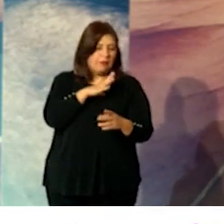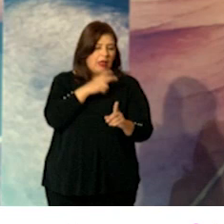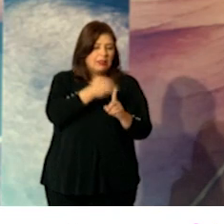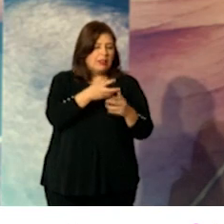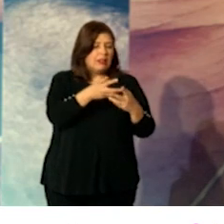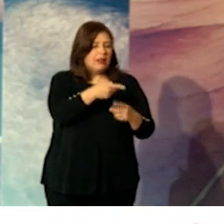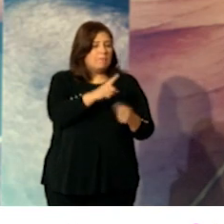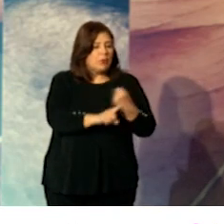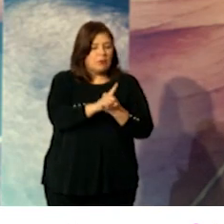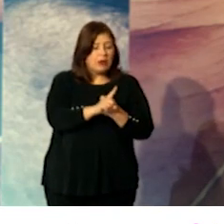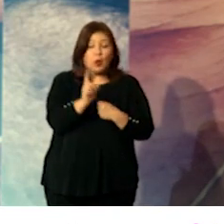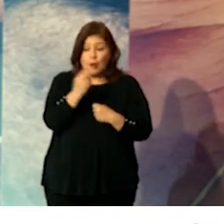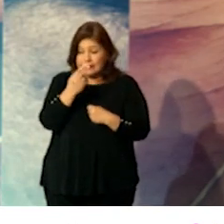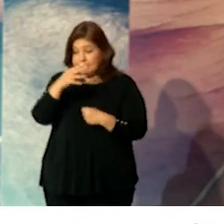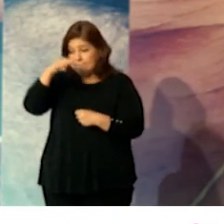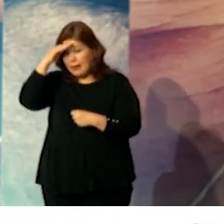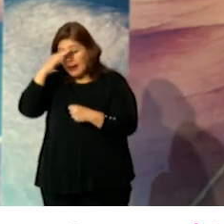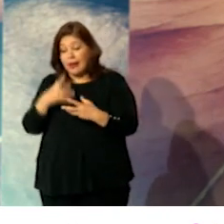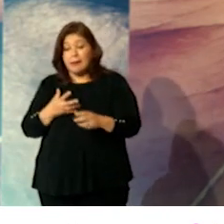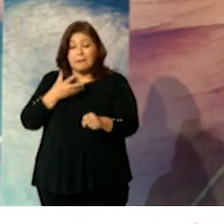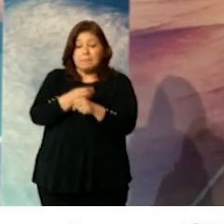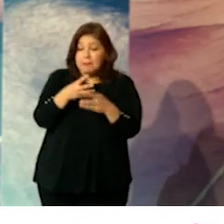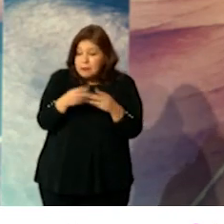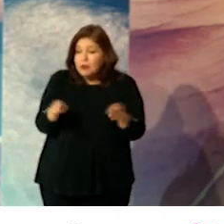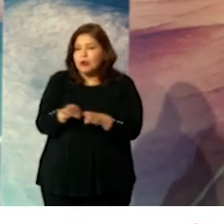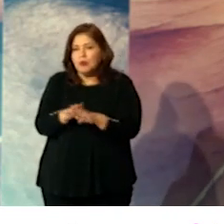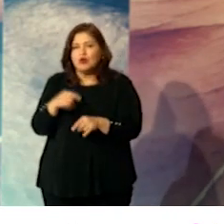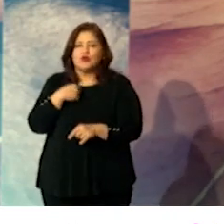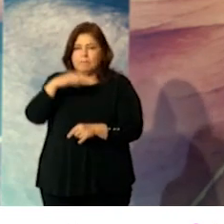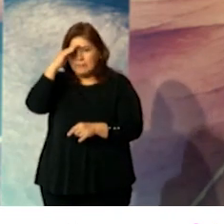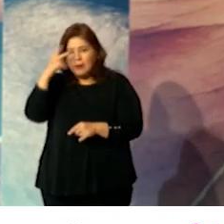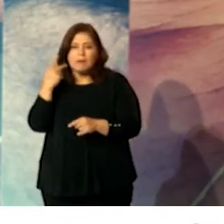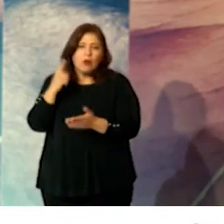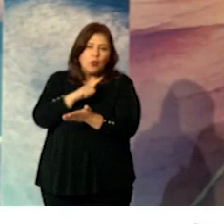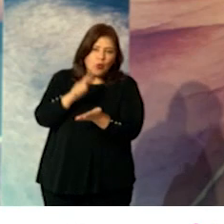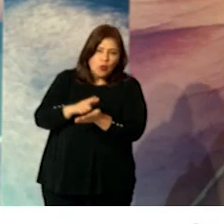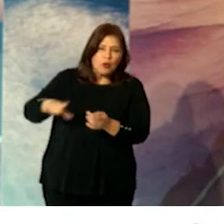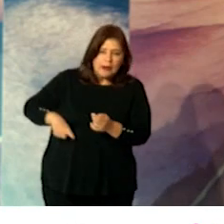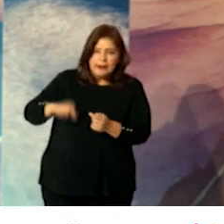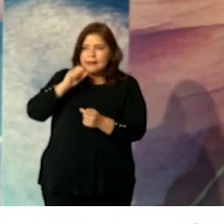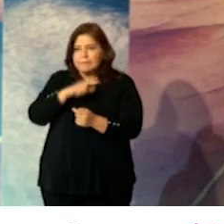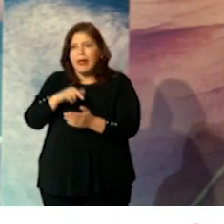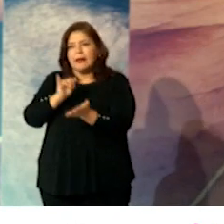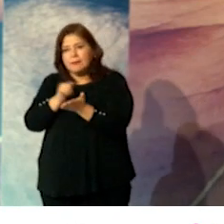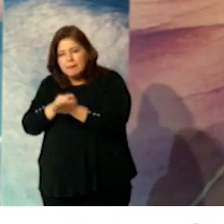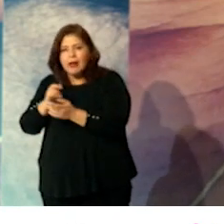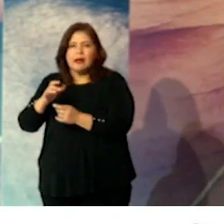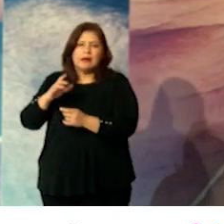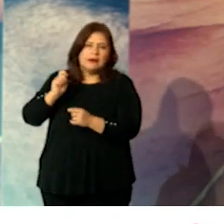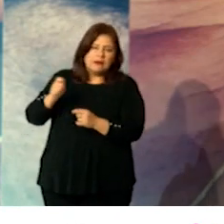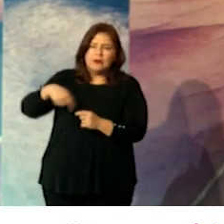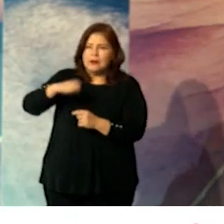algo que falta un montón, y esto yo siempre se lo digo a nivel gobierno, a nivel políticas públicas, a nivel fiscalización, y también las empresas que